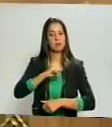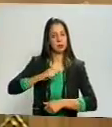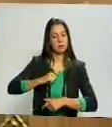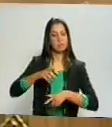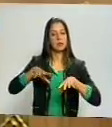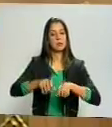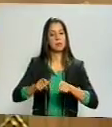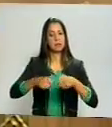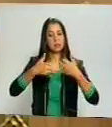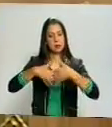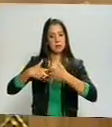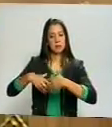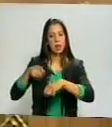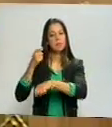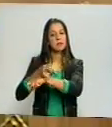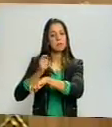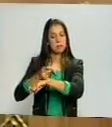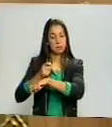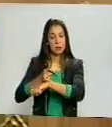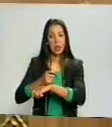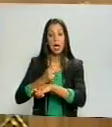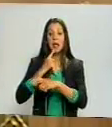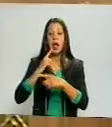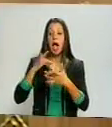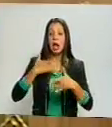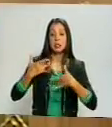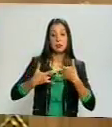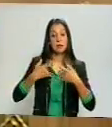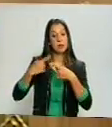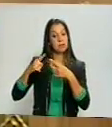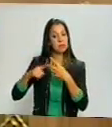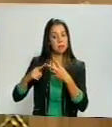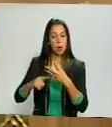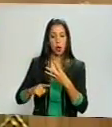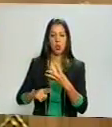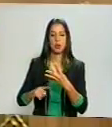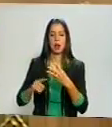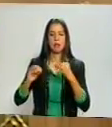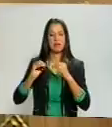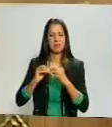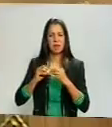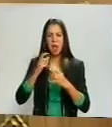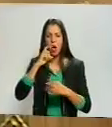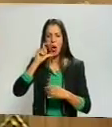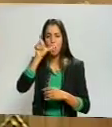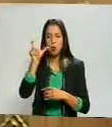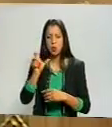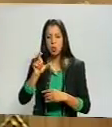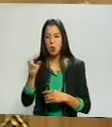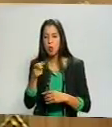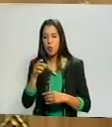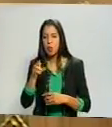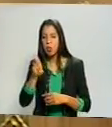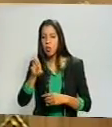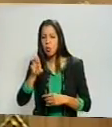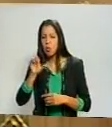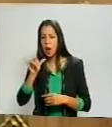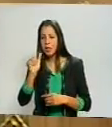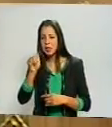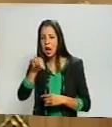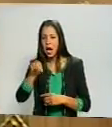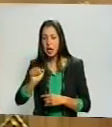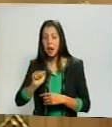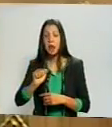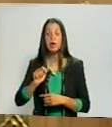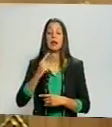productiva del sector minero y sus actividades conexas en el arco minero de Guayana. Sin desprendernos